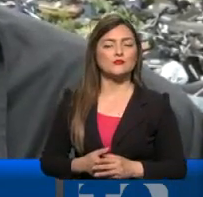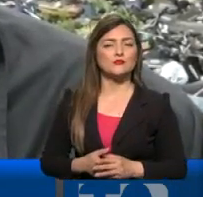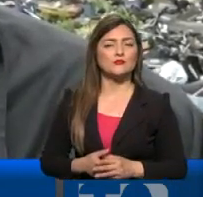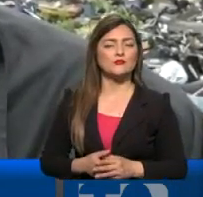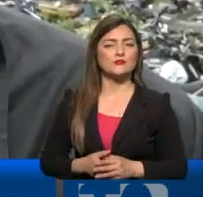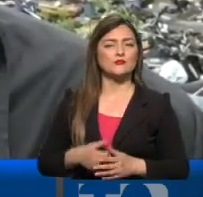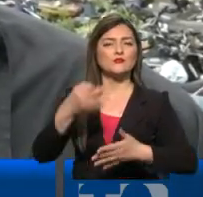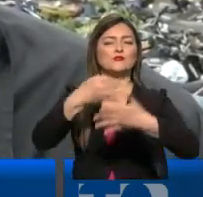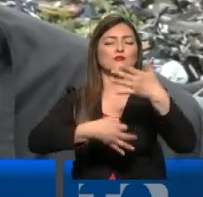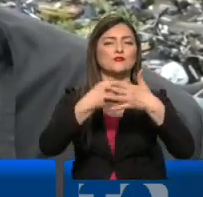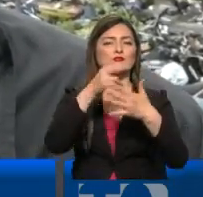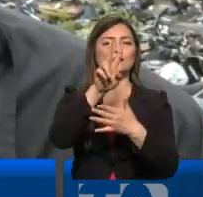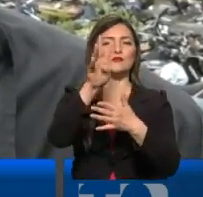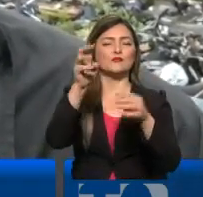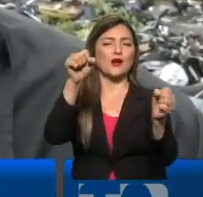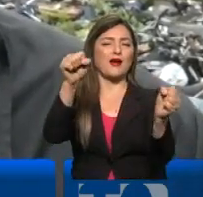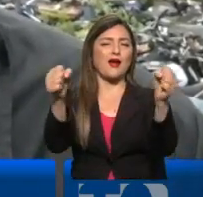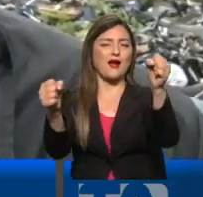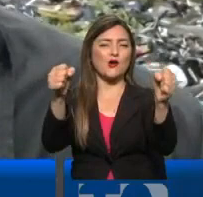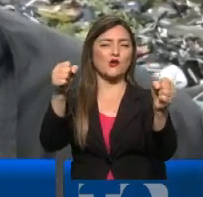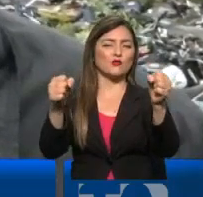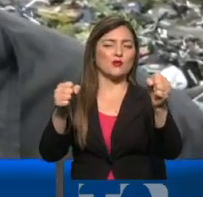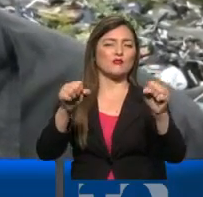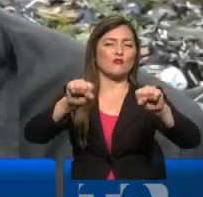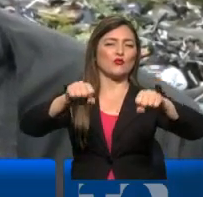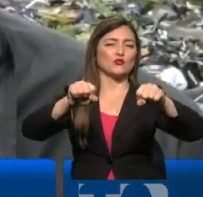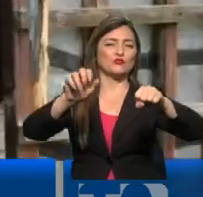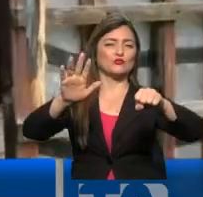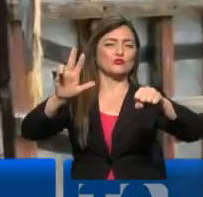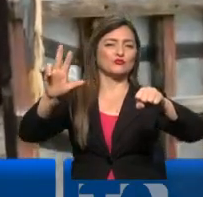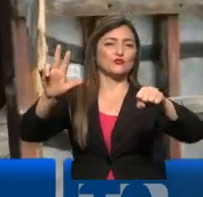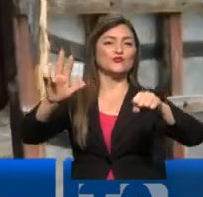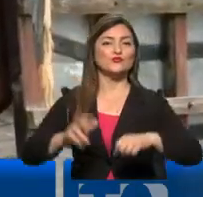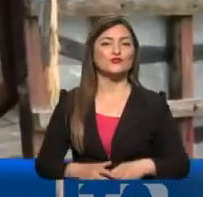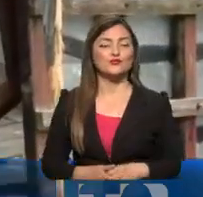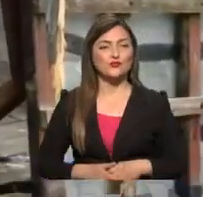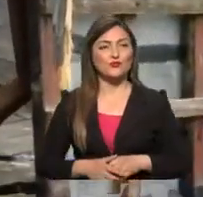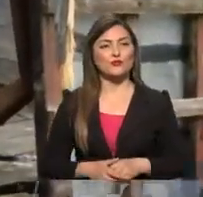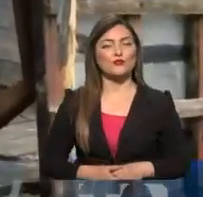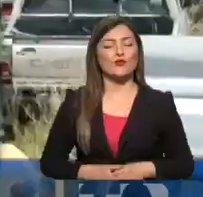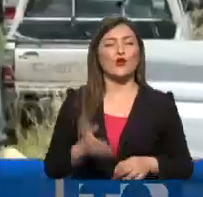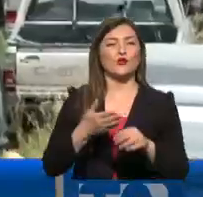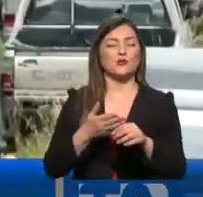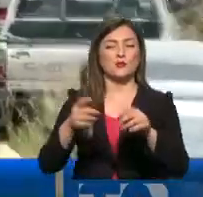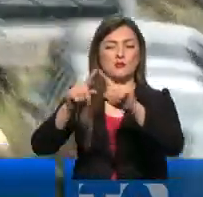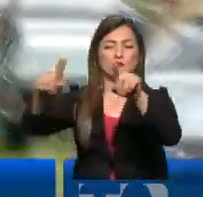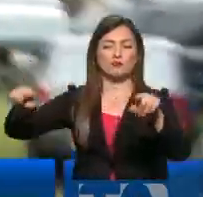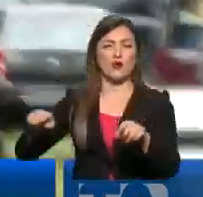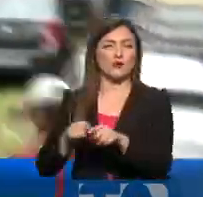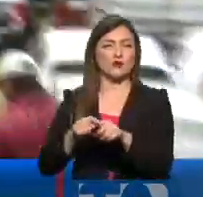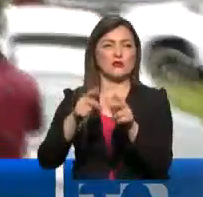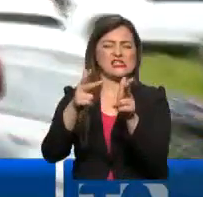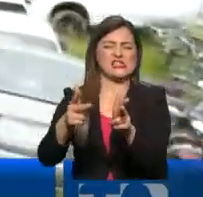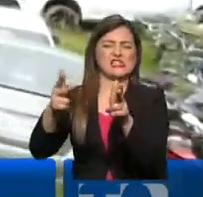de 26 vehículos y 53 motocicletas el propósito es descongestionar los patios de retención